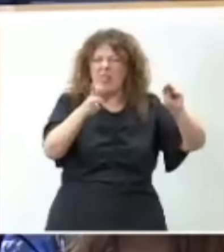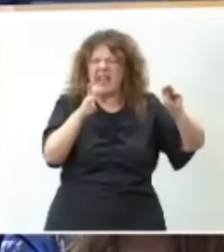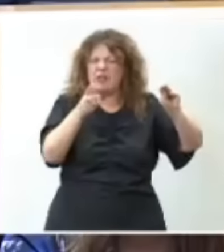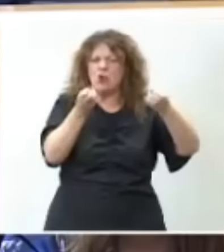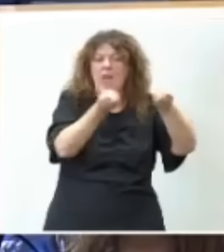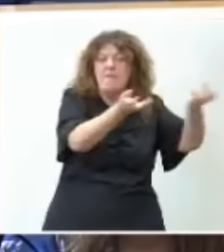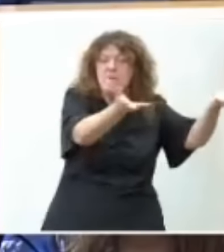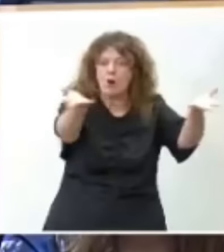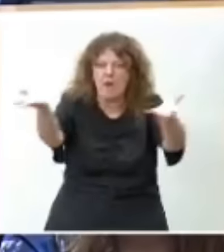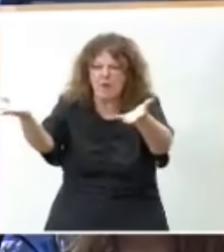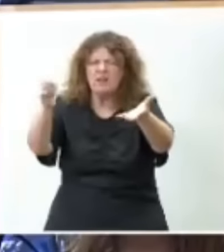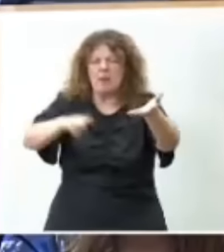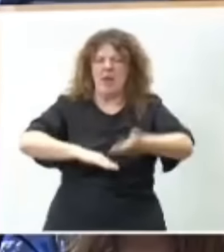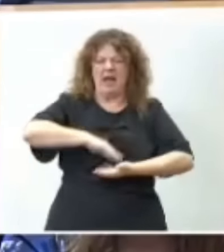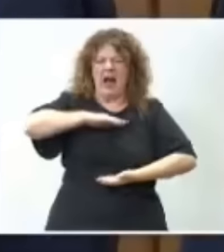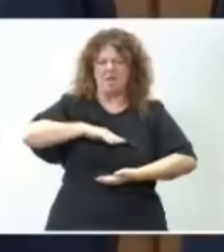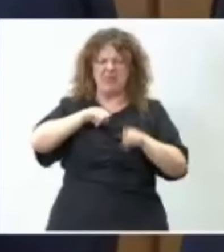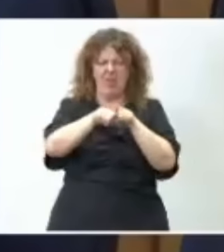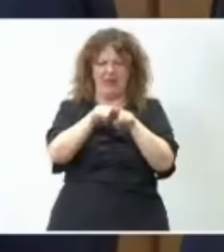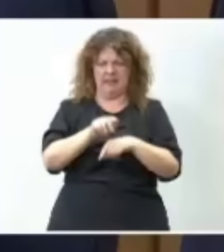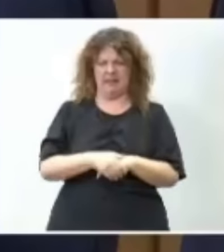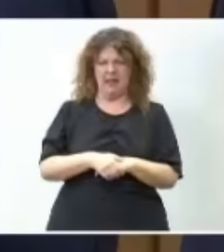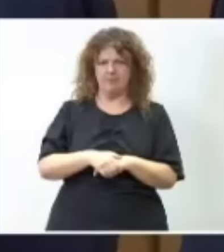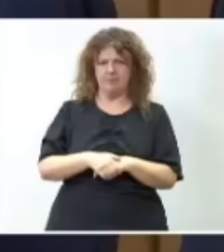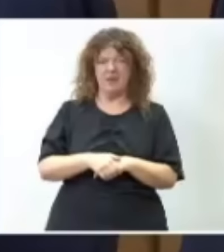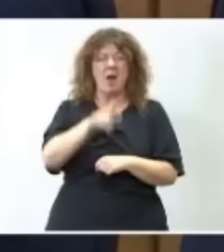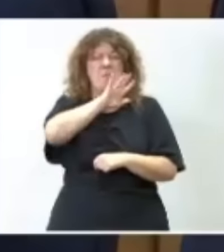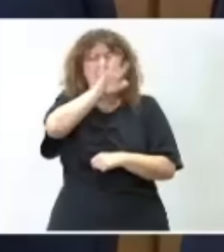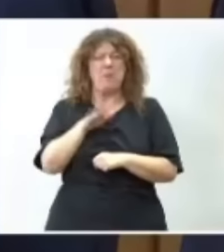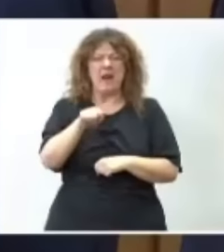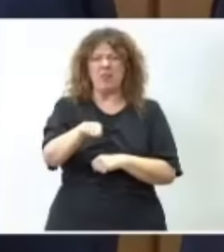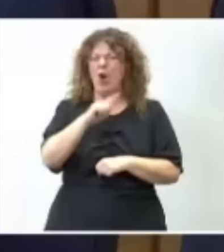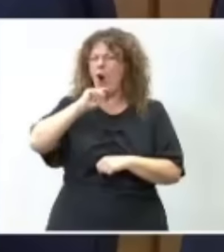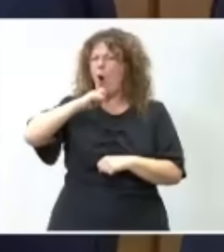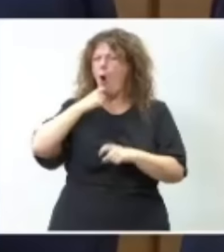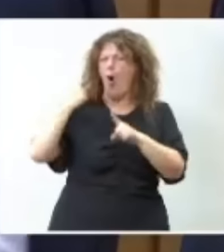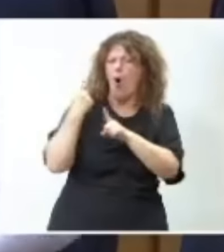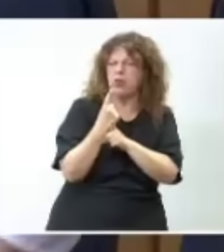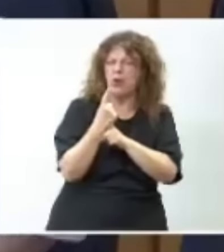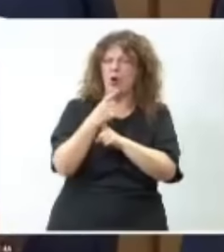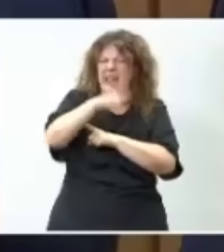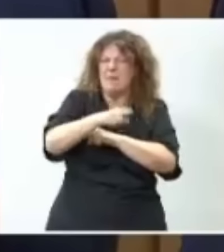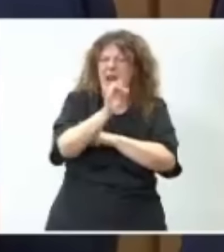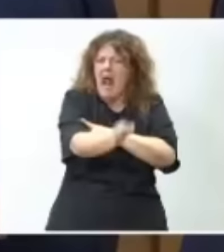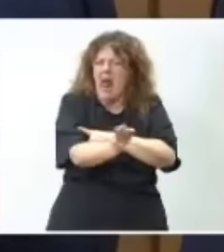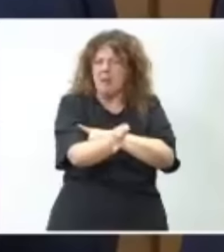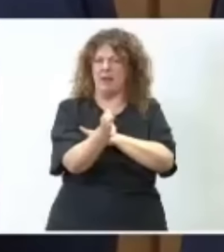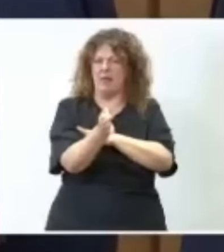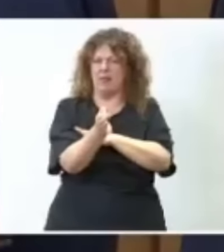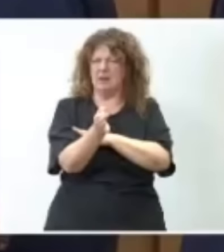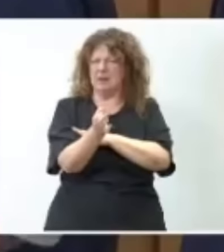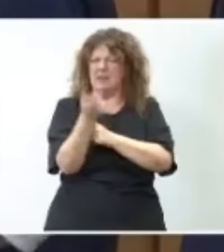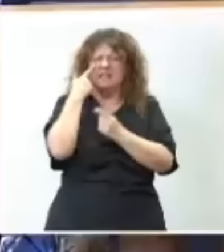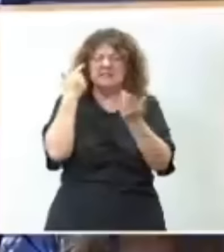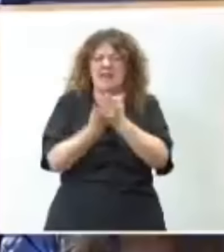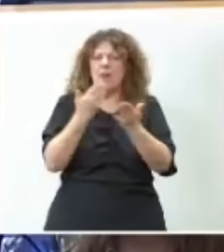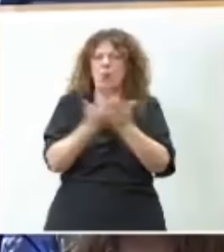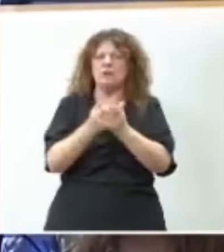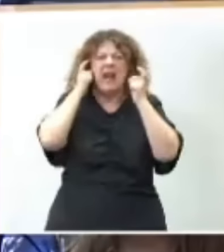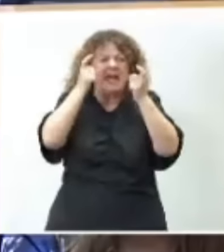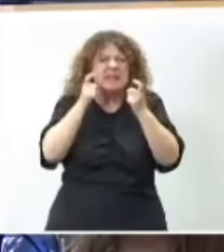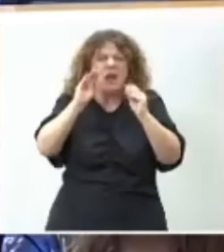informada y a su capacidad de crítica. Pero ¿no es acaso un odio hacia la verdad lo que demuestra su Gobierno al